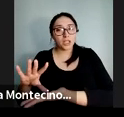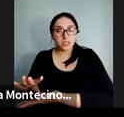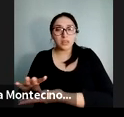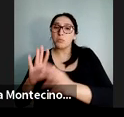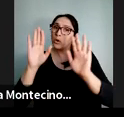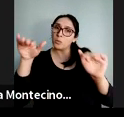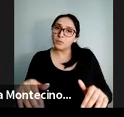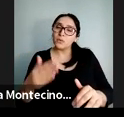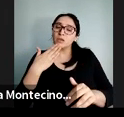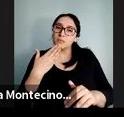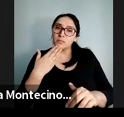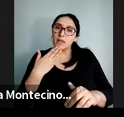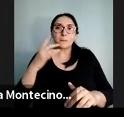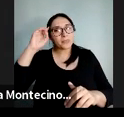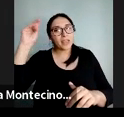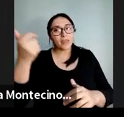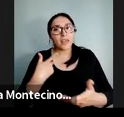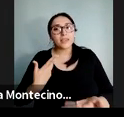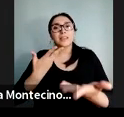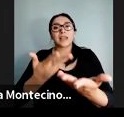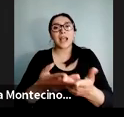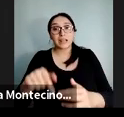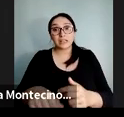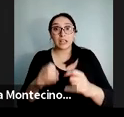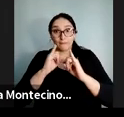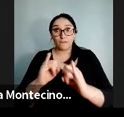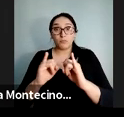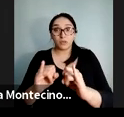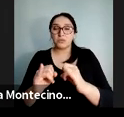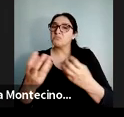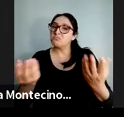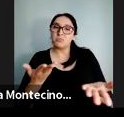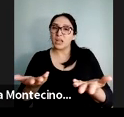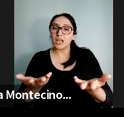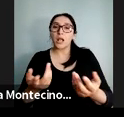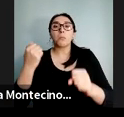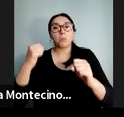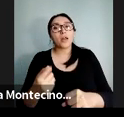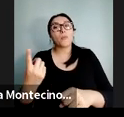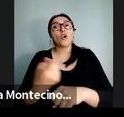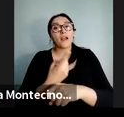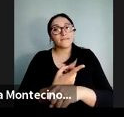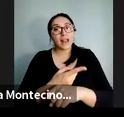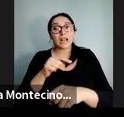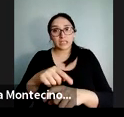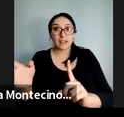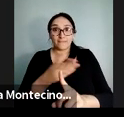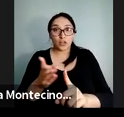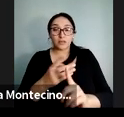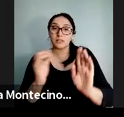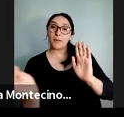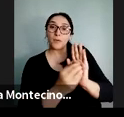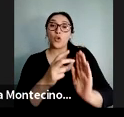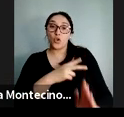también era la idea de entregarles esta información para que podamos hablar de esta violencia, ponerle un nombre,